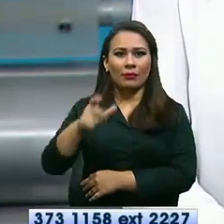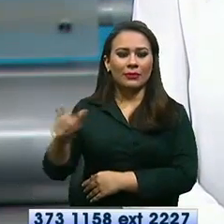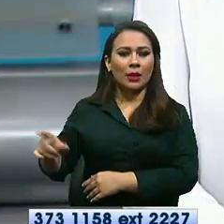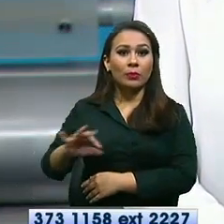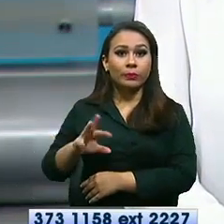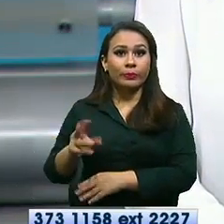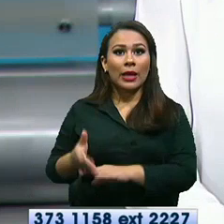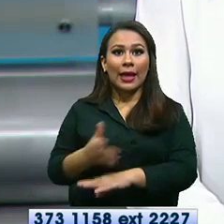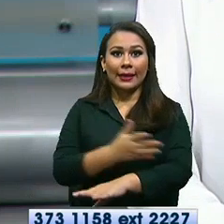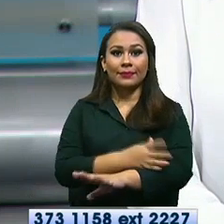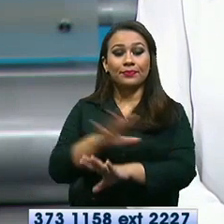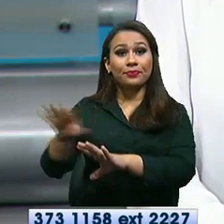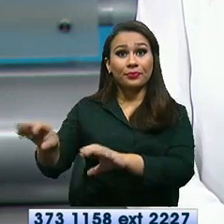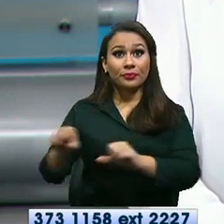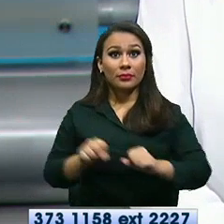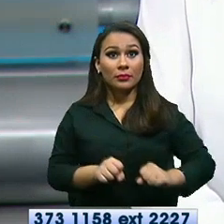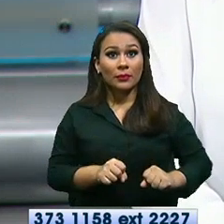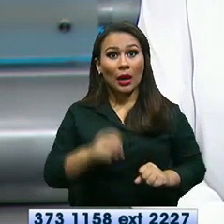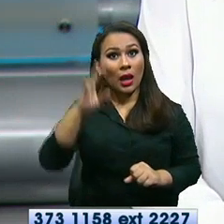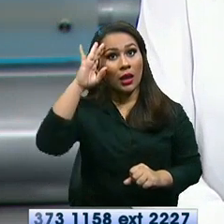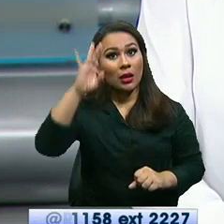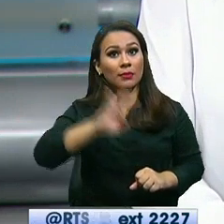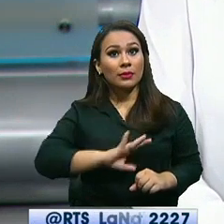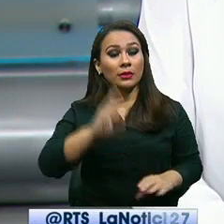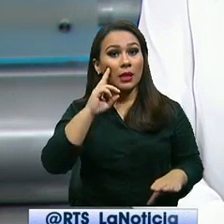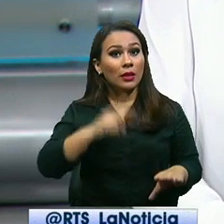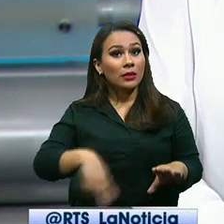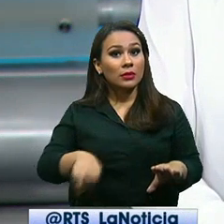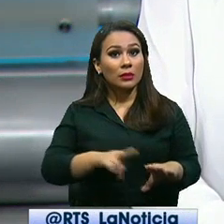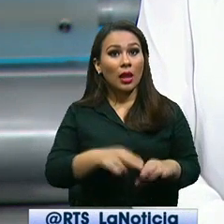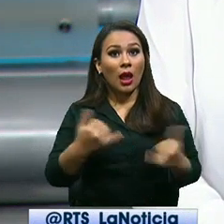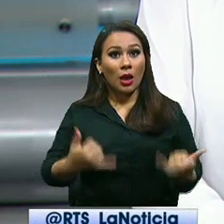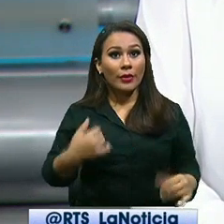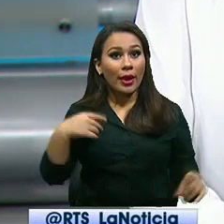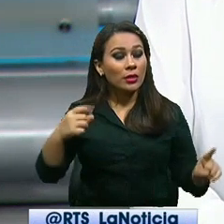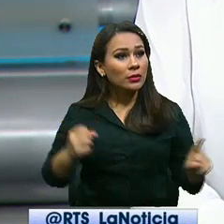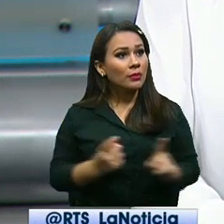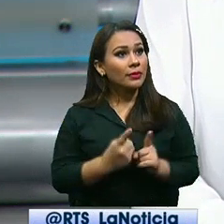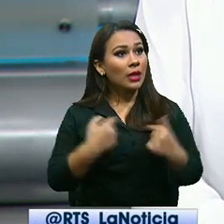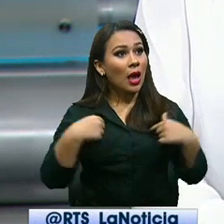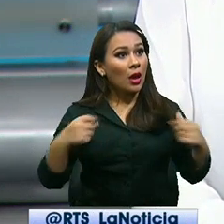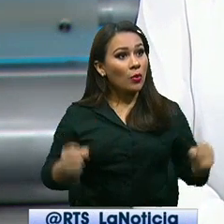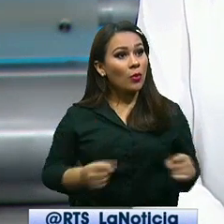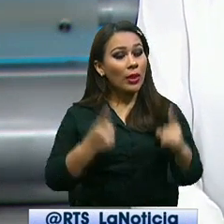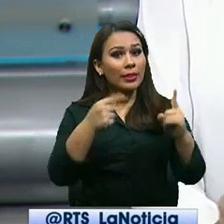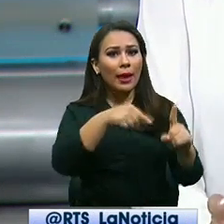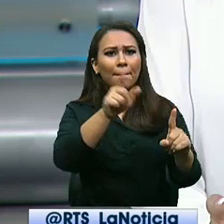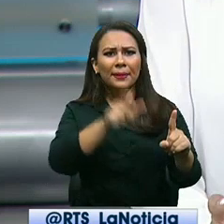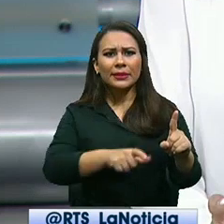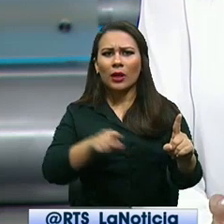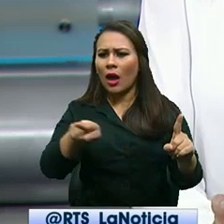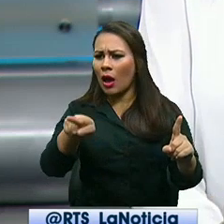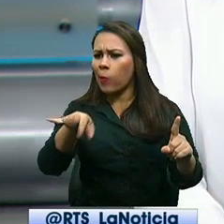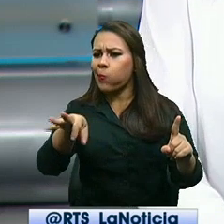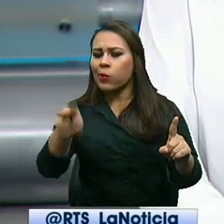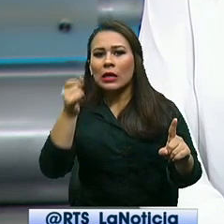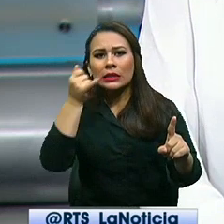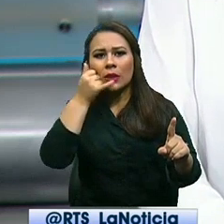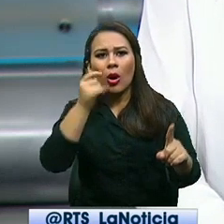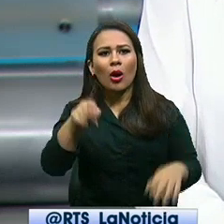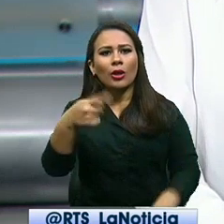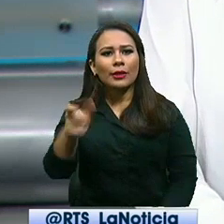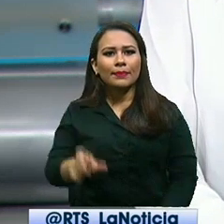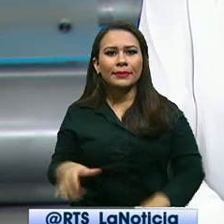antisociales fueron detenidos por agentes de la Policía Nacional luego de sorprenderlos asaltando a un menor de edad, a quien le sustrajeron un celular en las